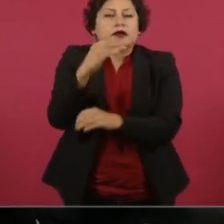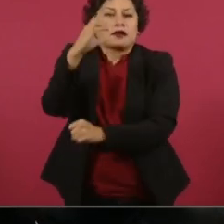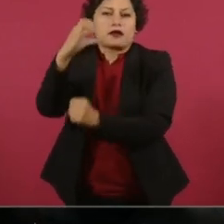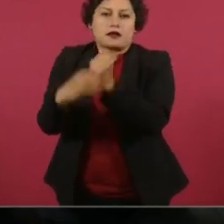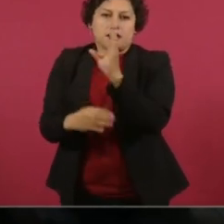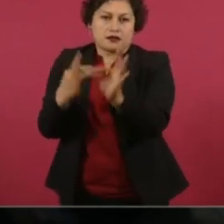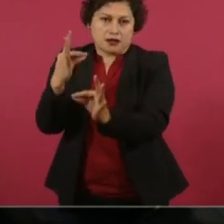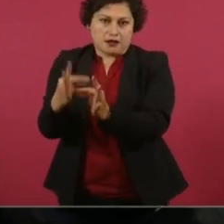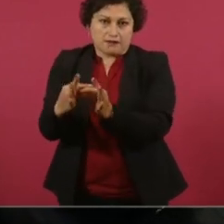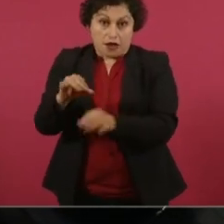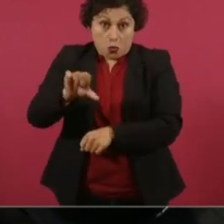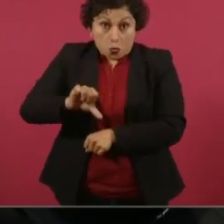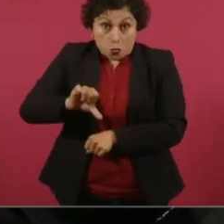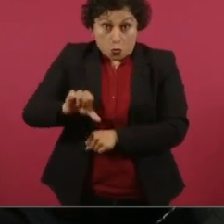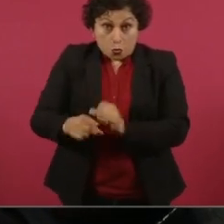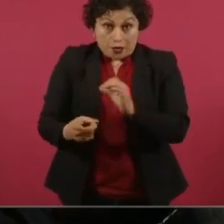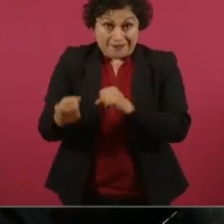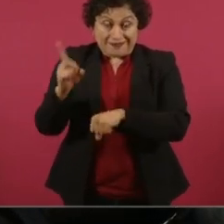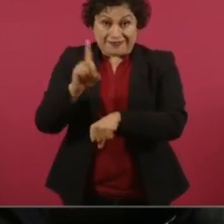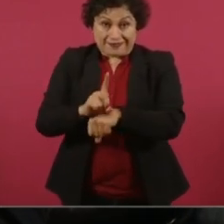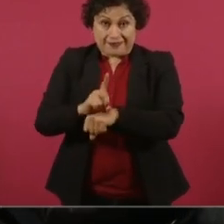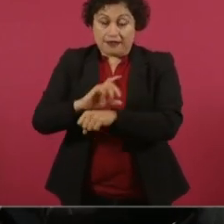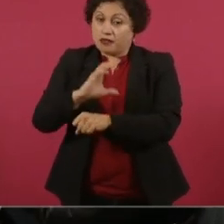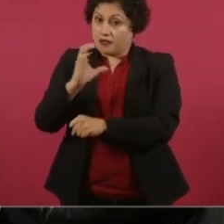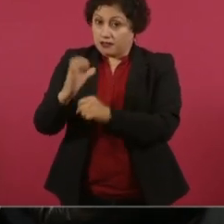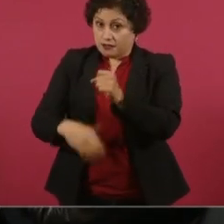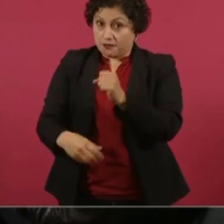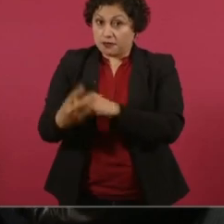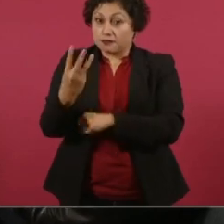de hoy. Eso sí, la gente